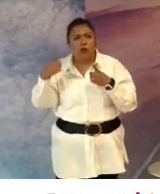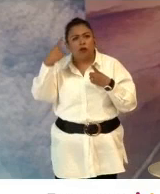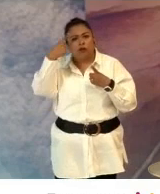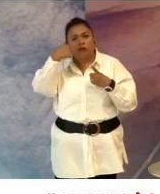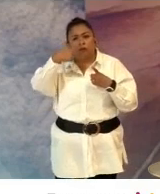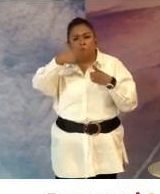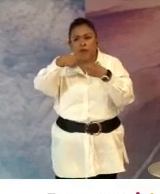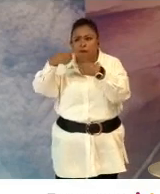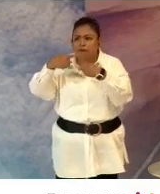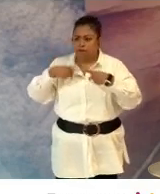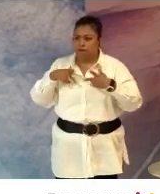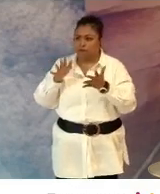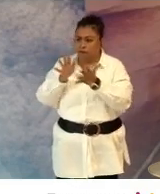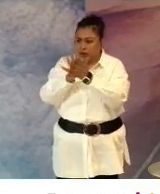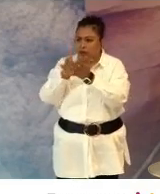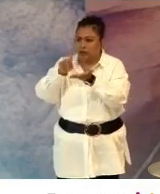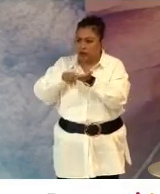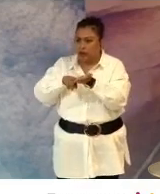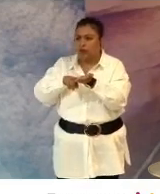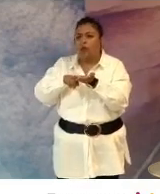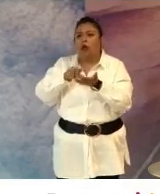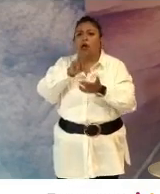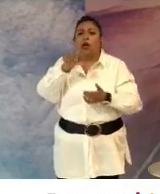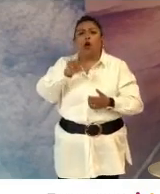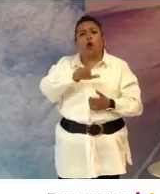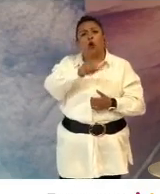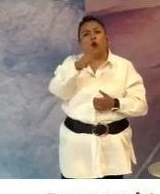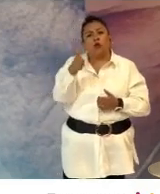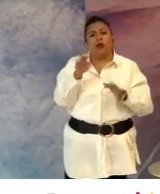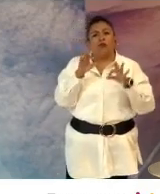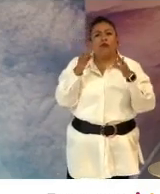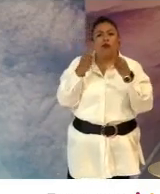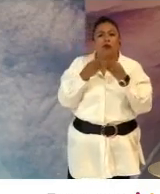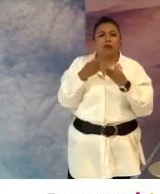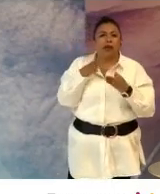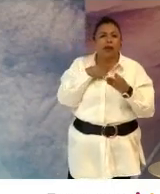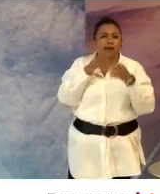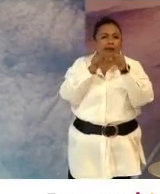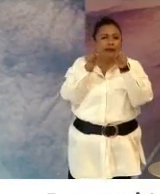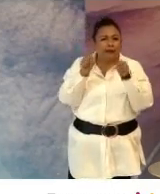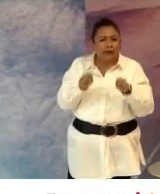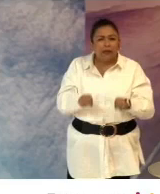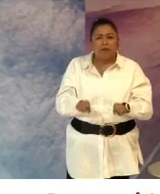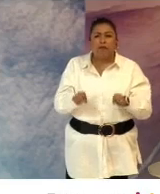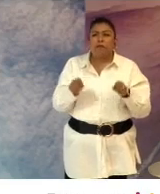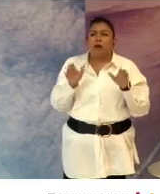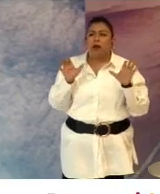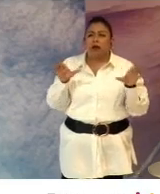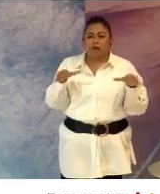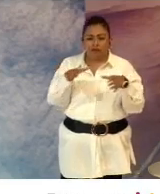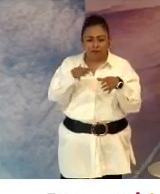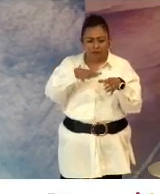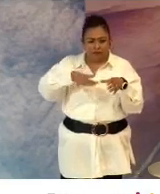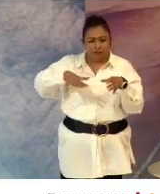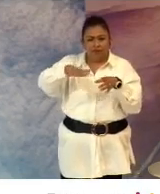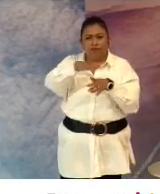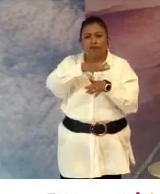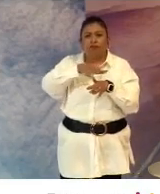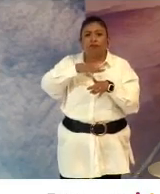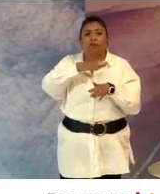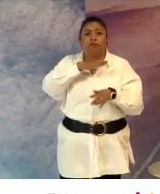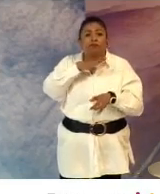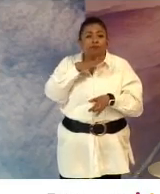varios participantes, a uno que funcione en un sistema de ecosistema que